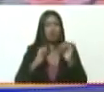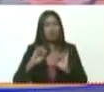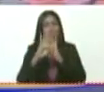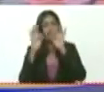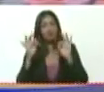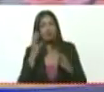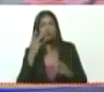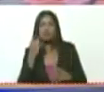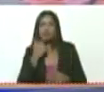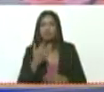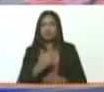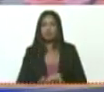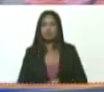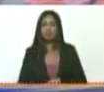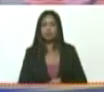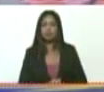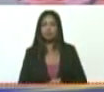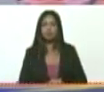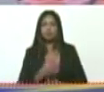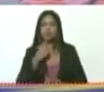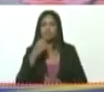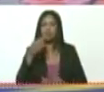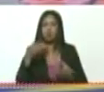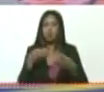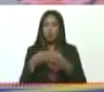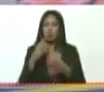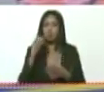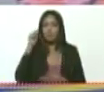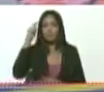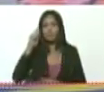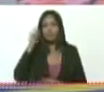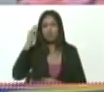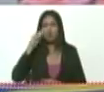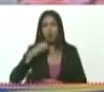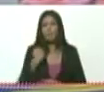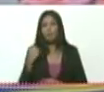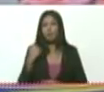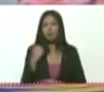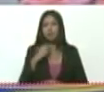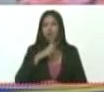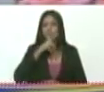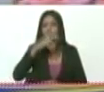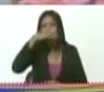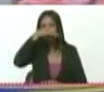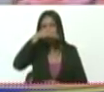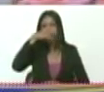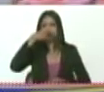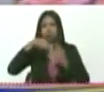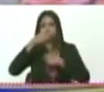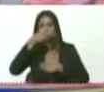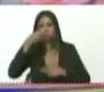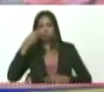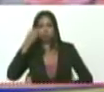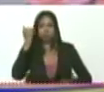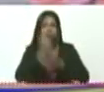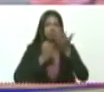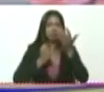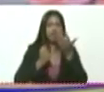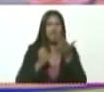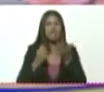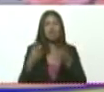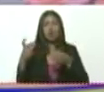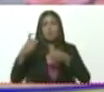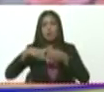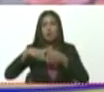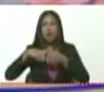hablaban, como habla uno de ellos allí, un policía criminal, narcotraficante, asesino, incorporado